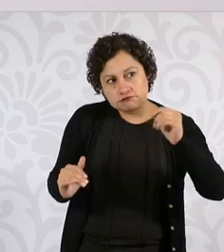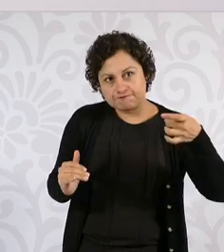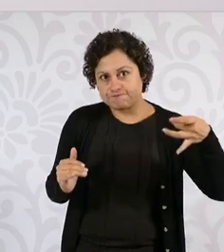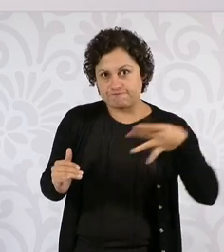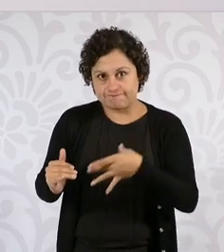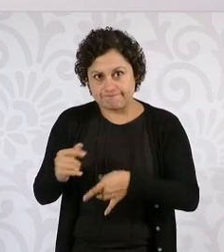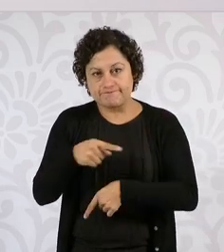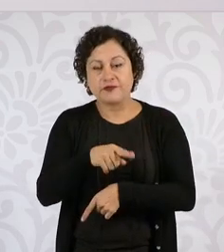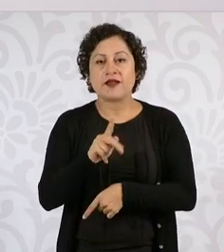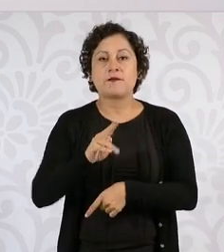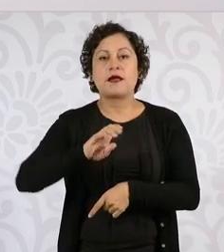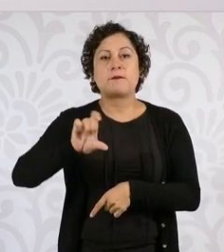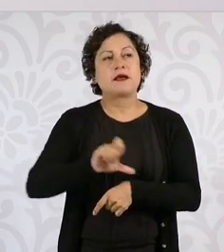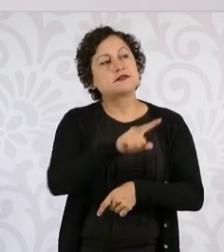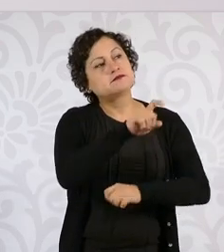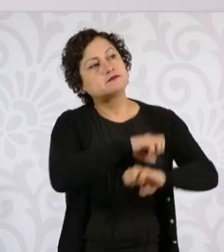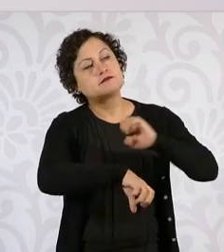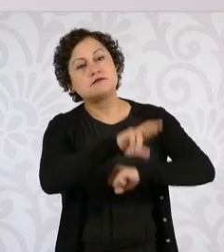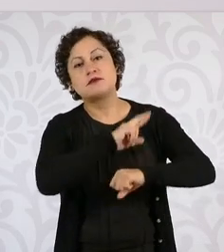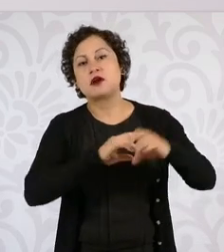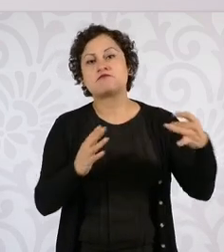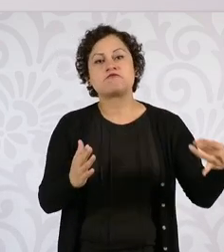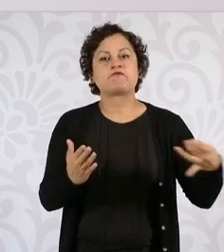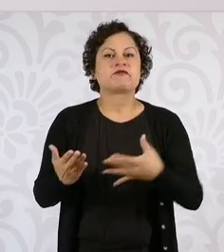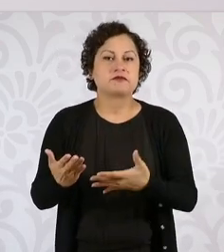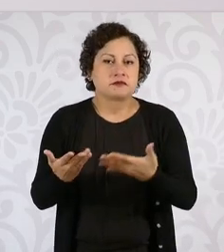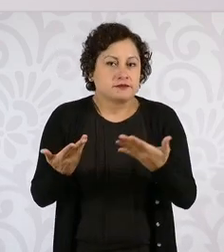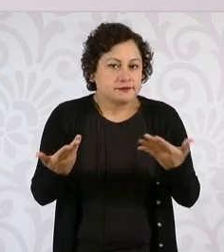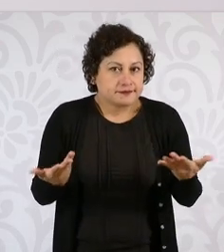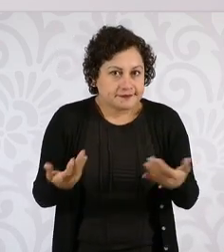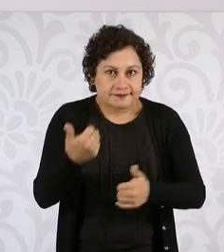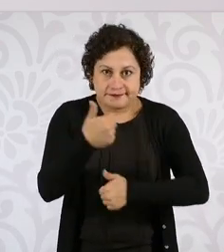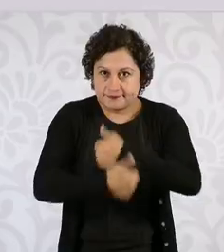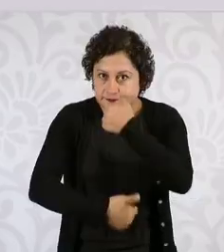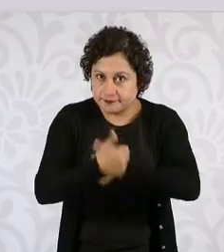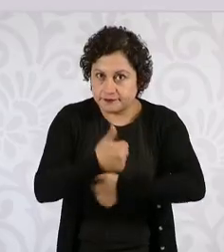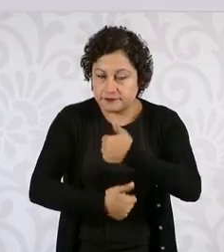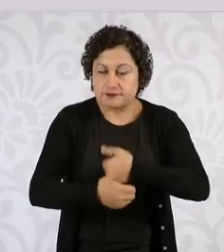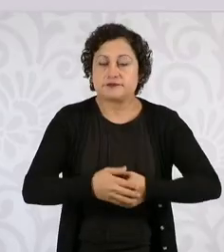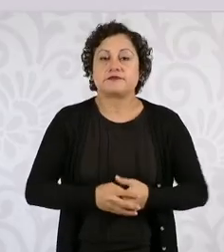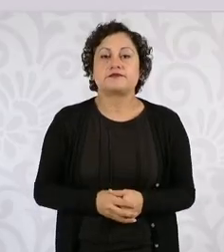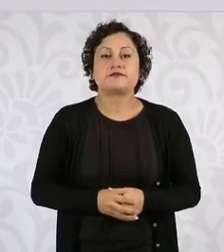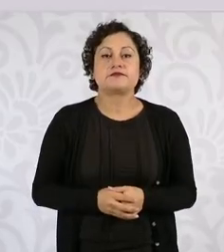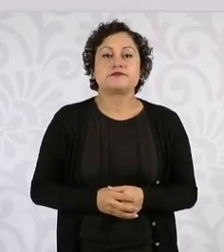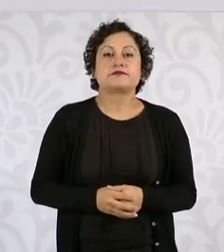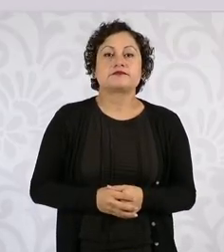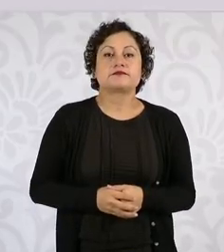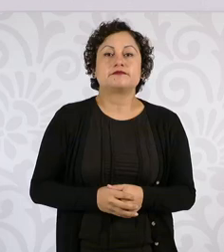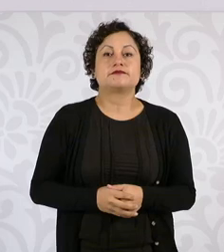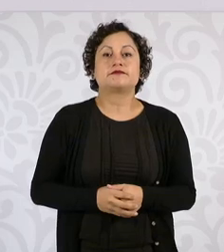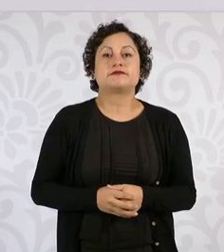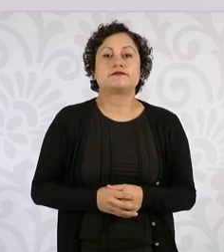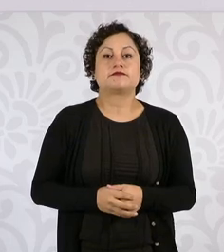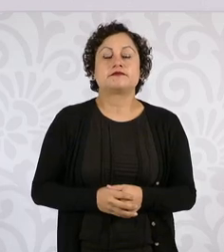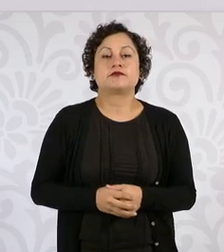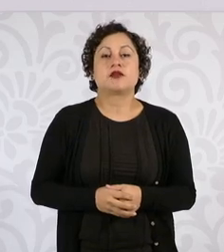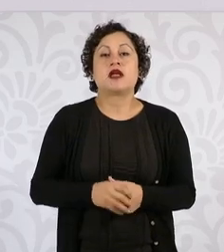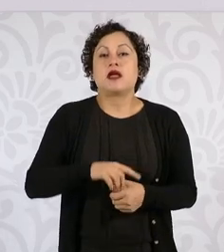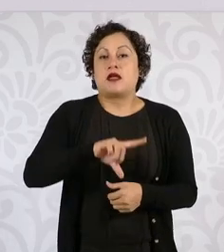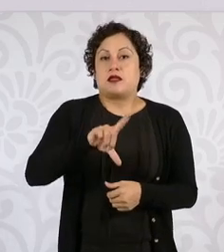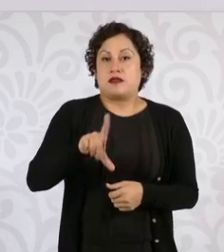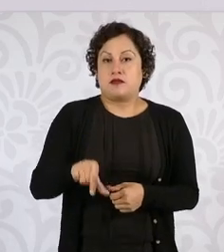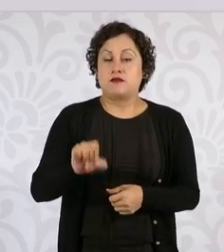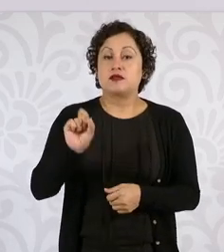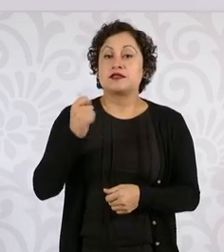se entiende la competencia. Ahora, ¿qué planteó en su momento al enviar la iniciativa el presidente